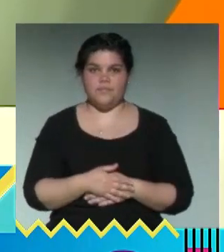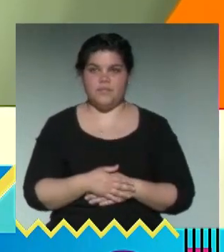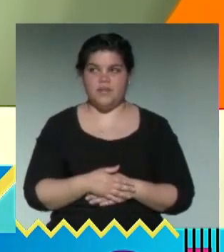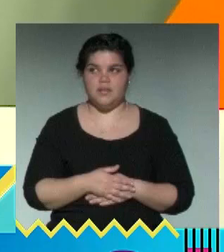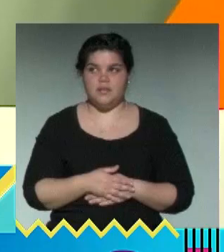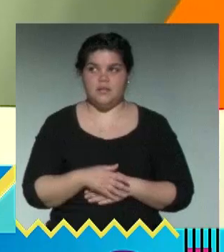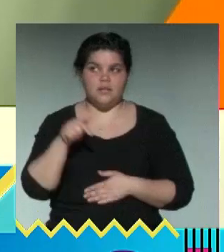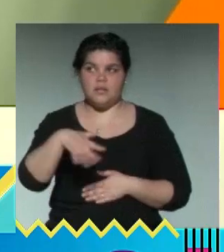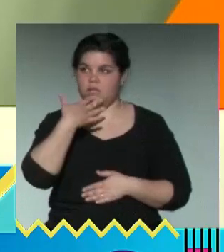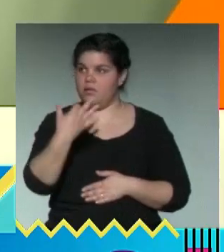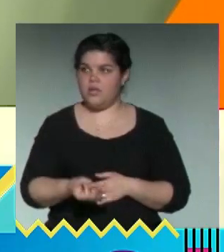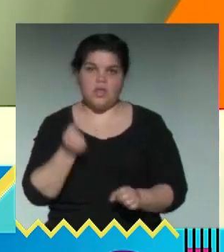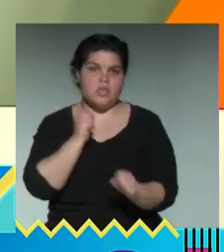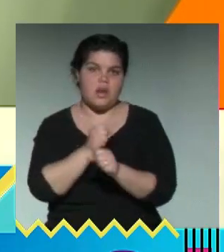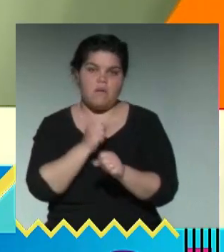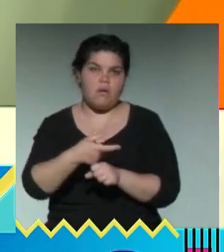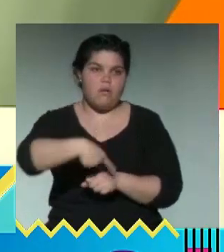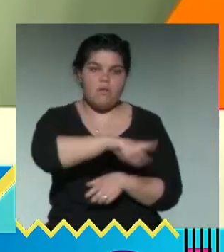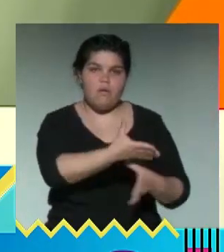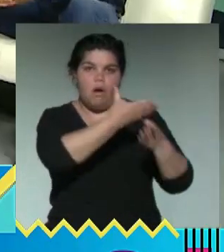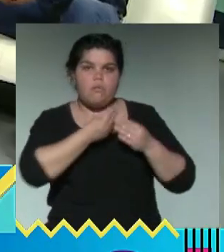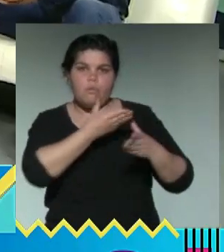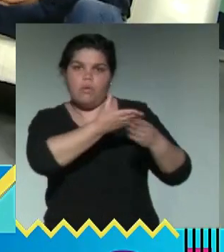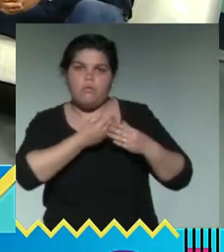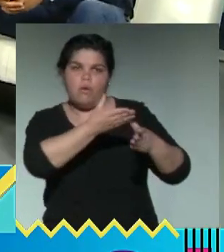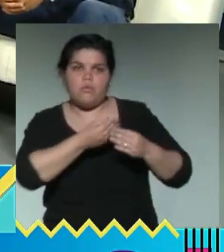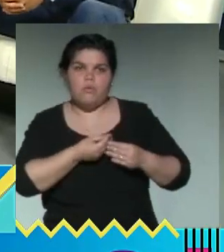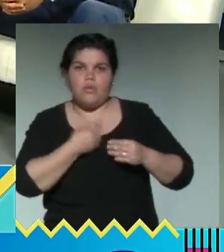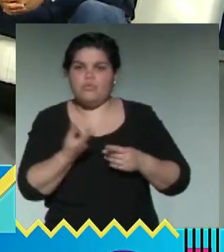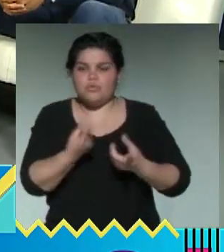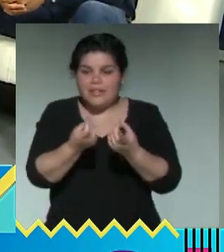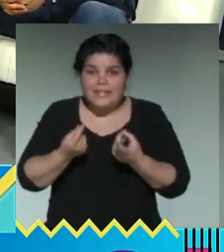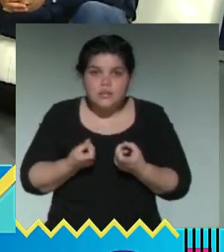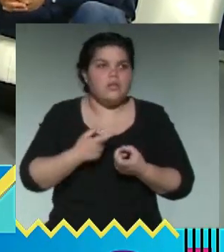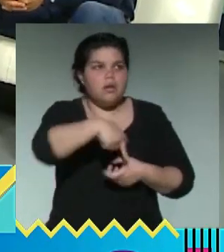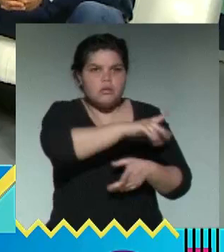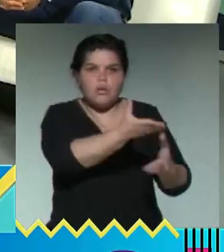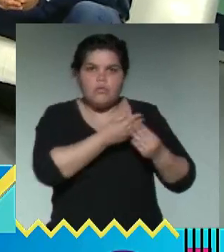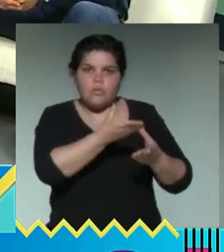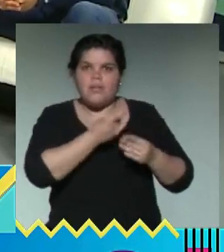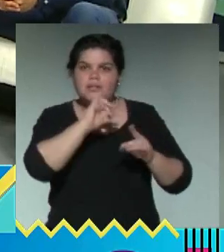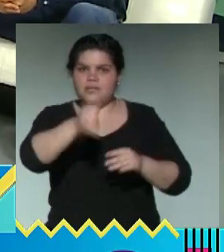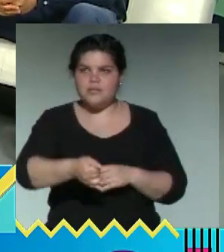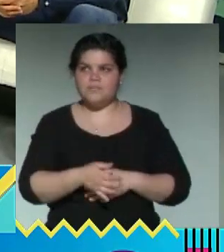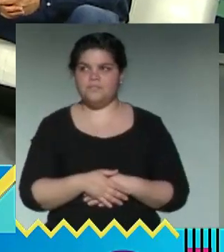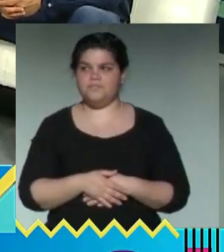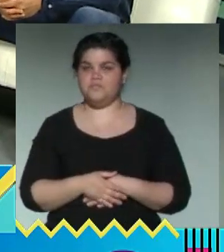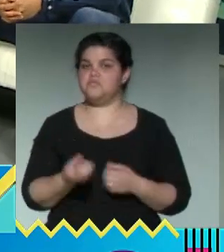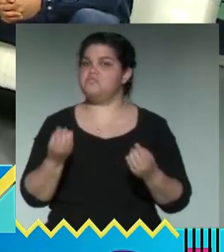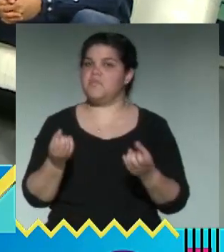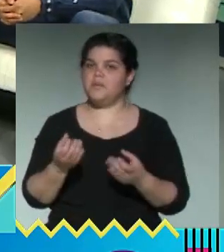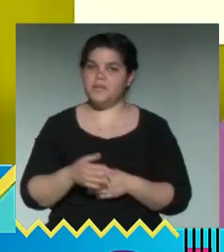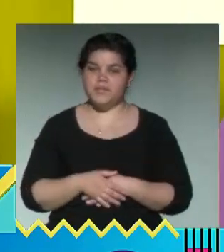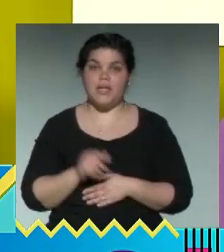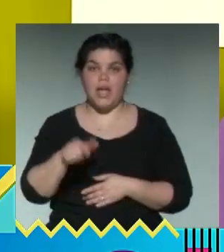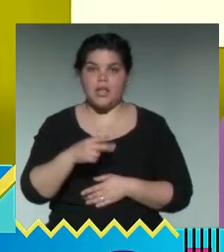es espectacular. Nos ayudaron muchísimo en el momento que más los necesitamos, y por suerte pudimos seguir Bien, adelante. estamos viendo quizás las bases de una